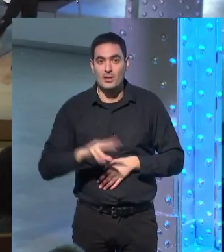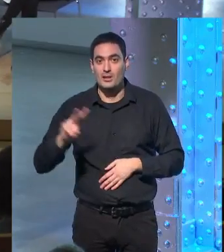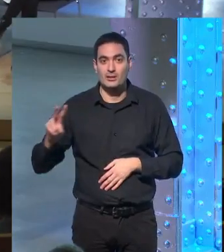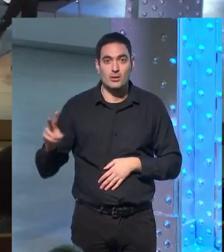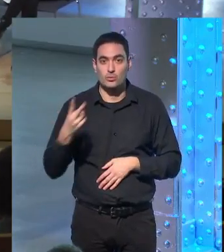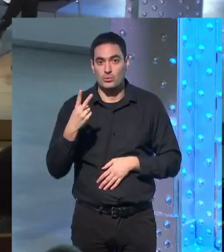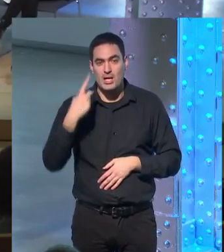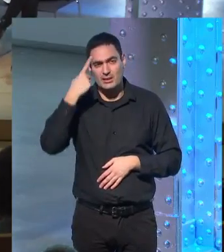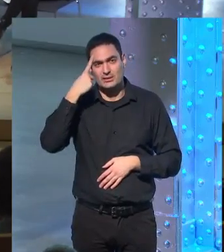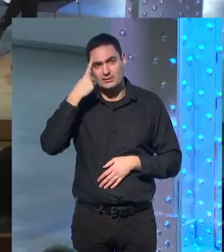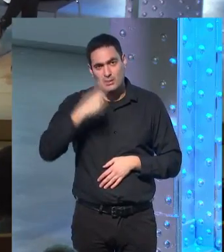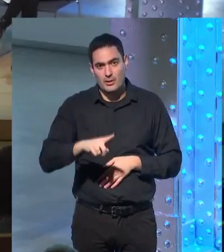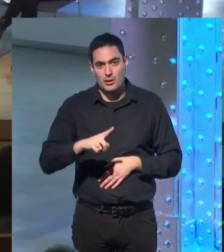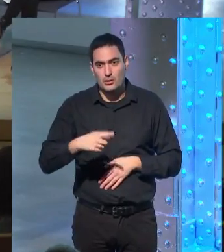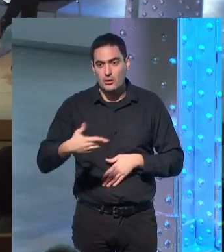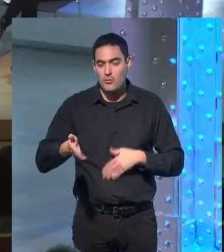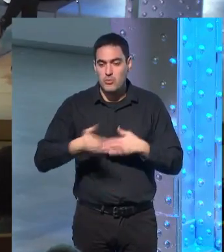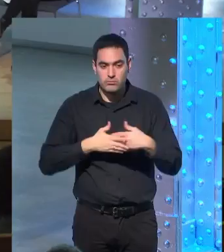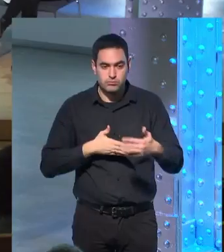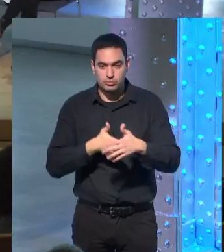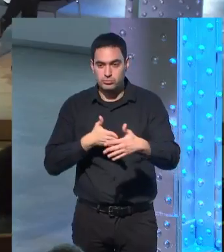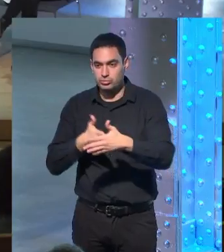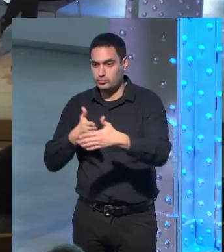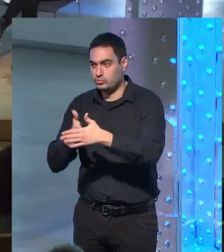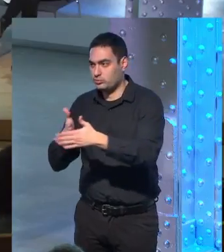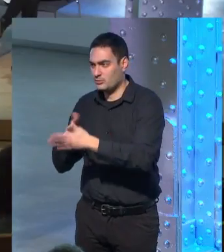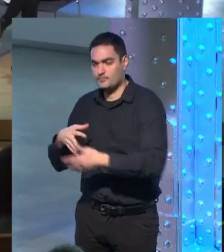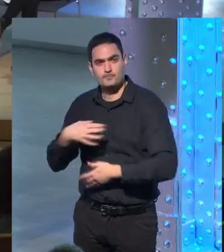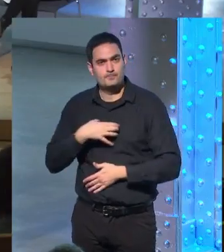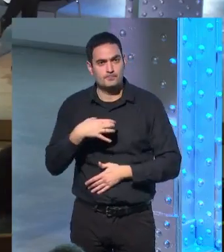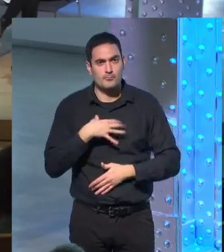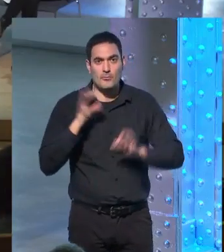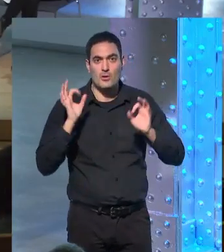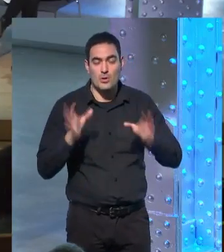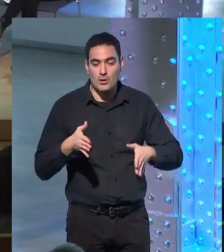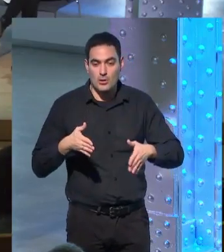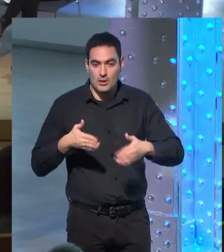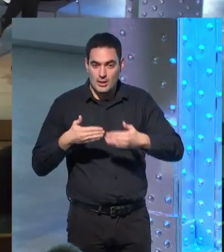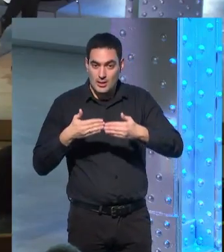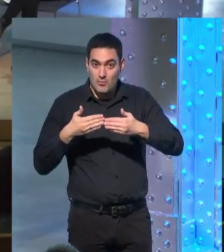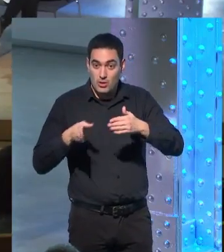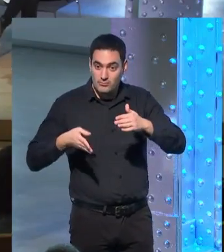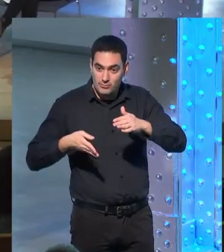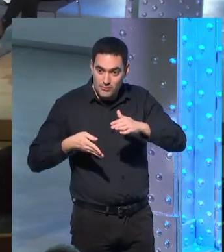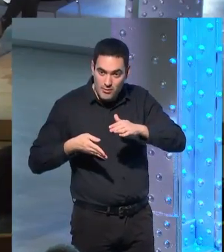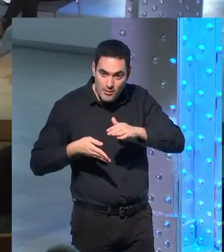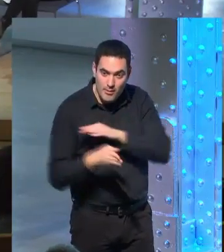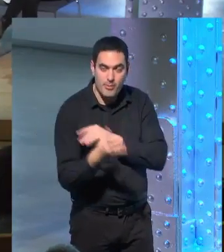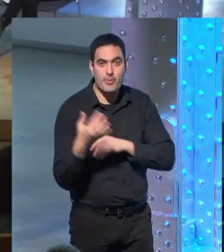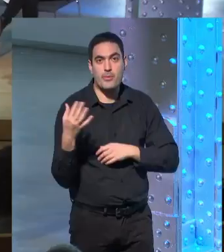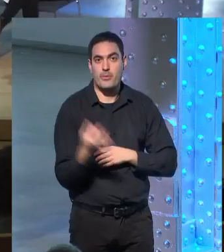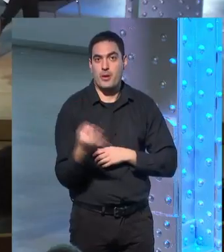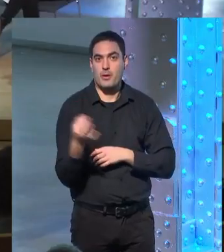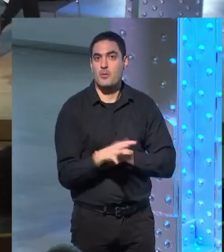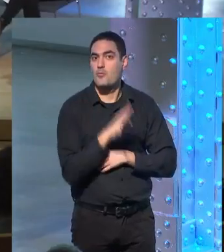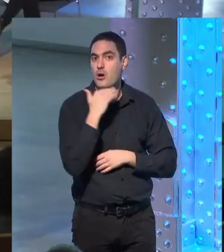saber que no le podemos poner puertas a su campo, pero que igual tenemos que entrar en su campo, que yo creo que esto